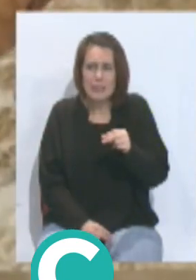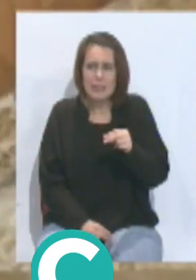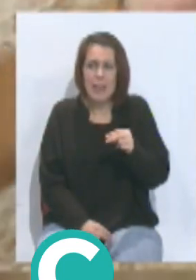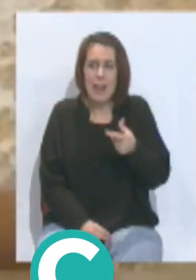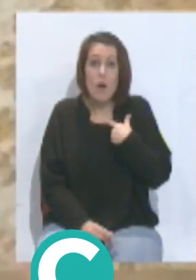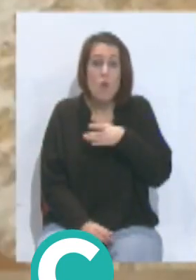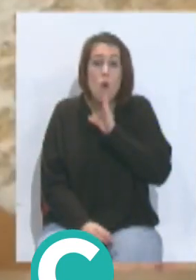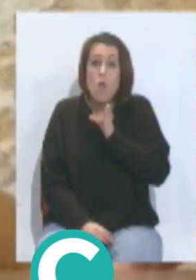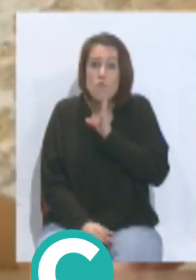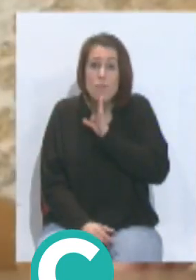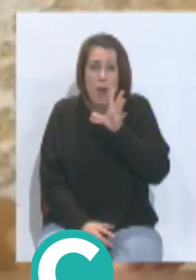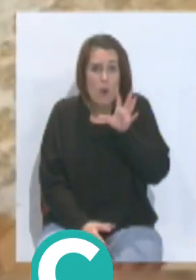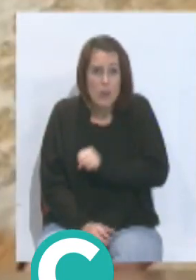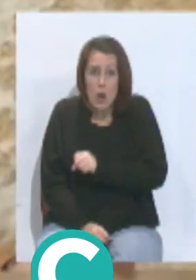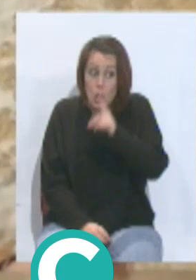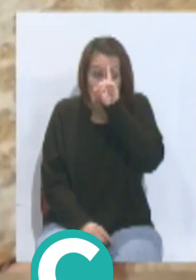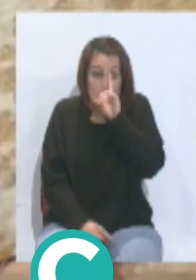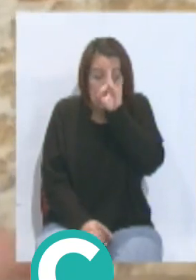sacado eso? ¿Cómo sé?